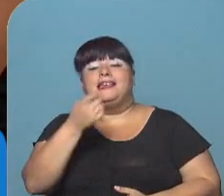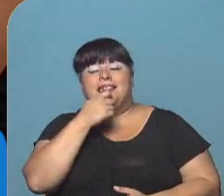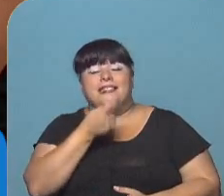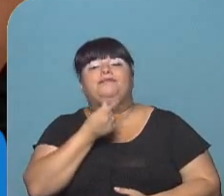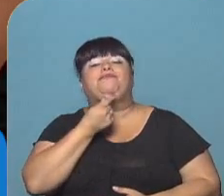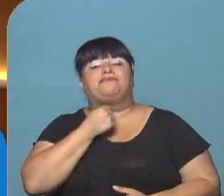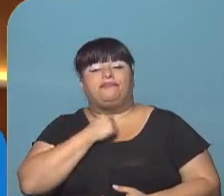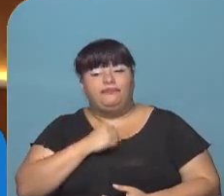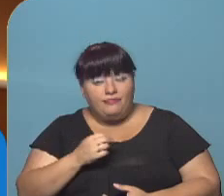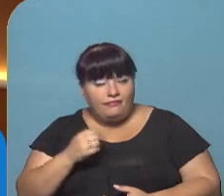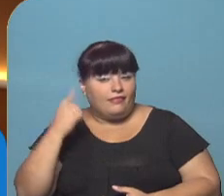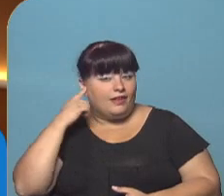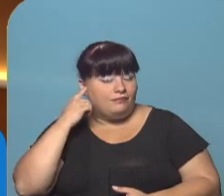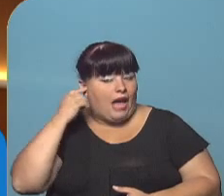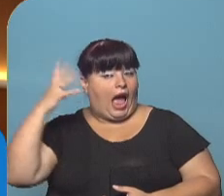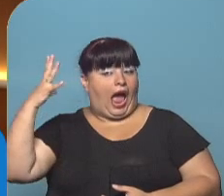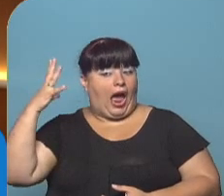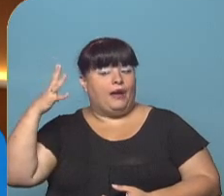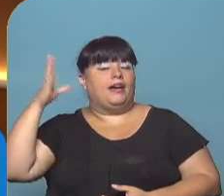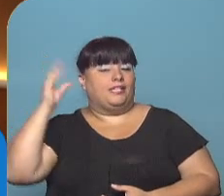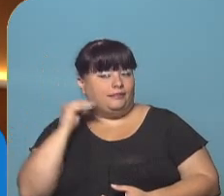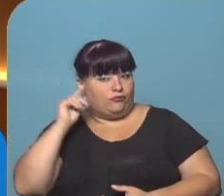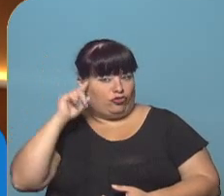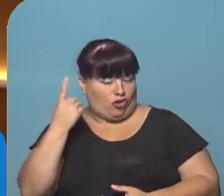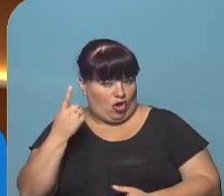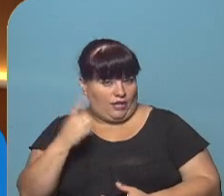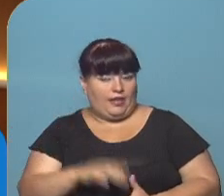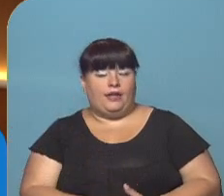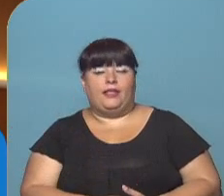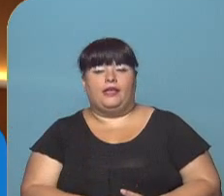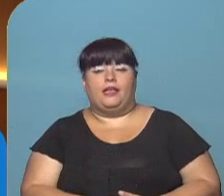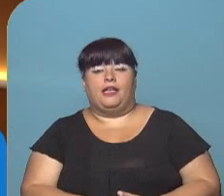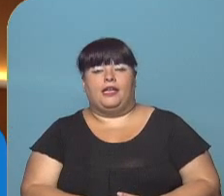traga la saliva, la trompa se abre y luego se cierra sola.